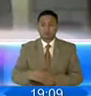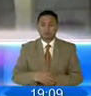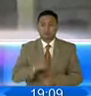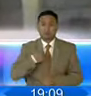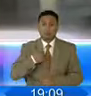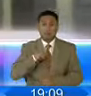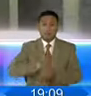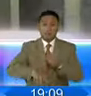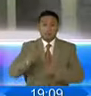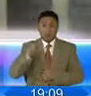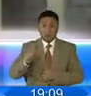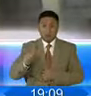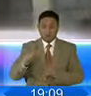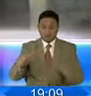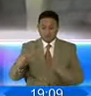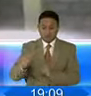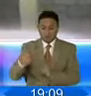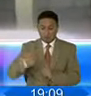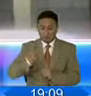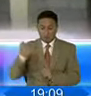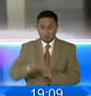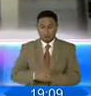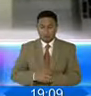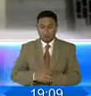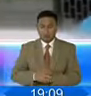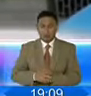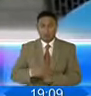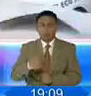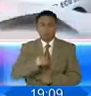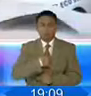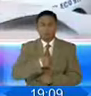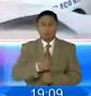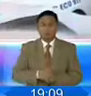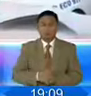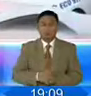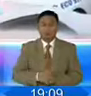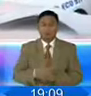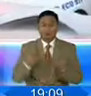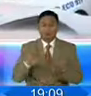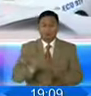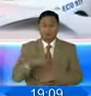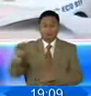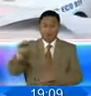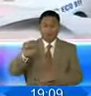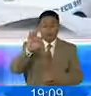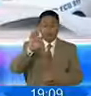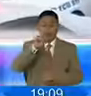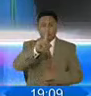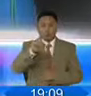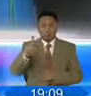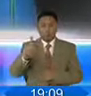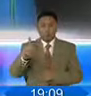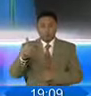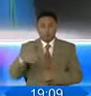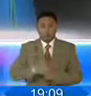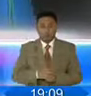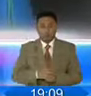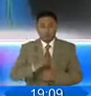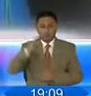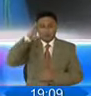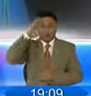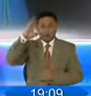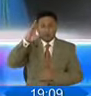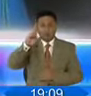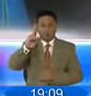le roza la bala y lo pegan aquí. Una vez dada la alerta por el ECU 911, agentes de la